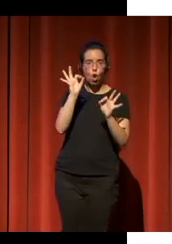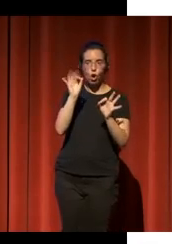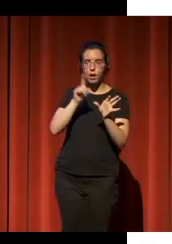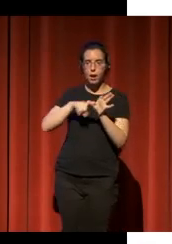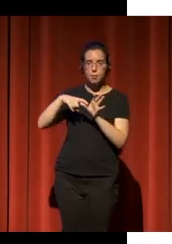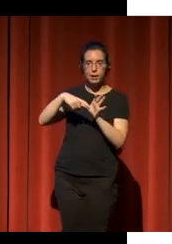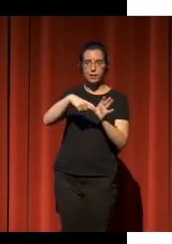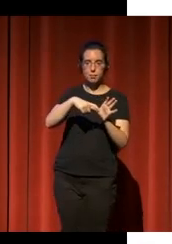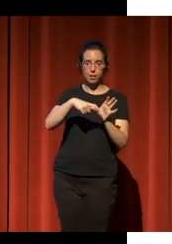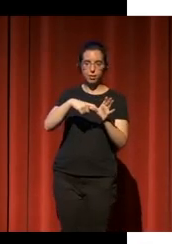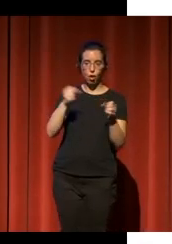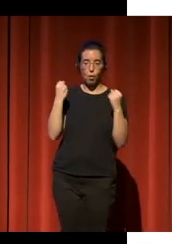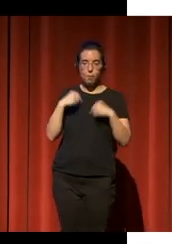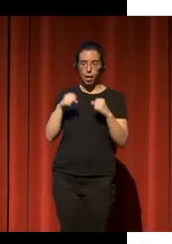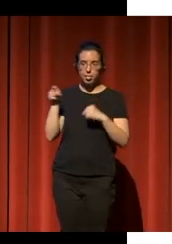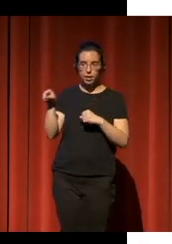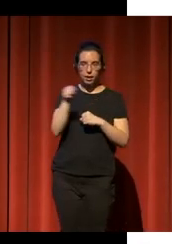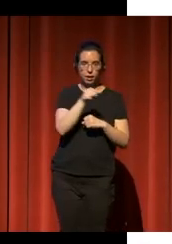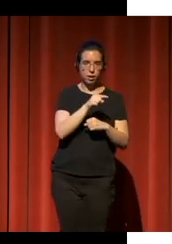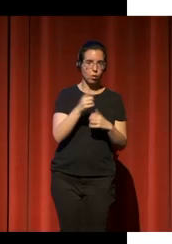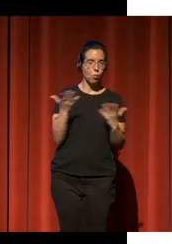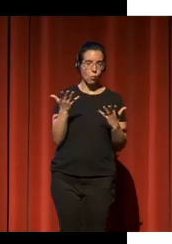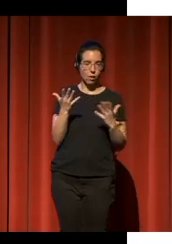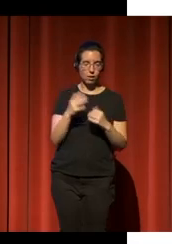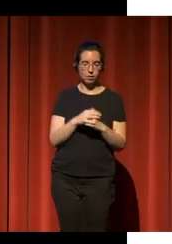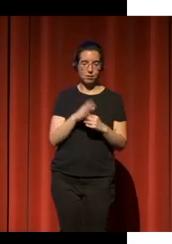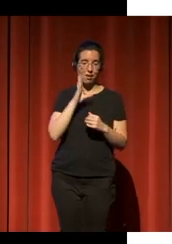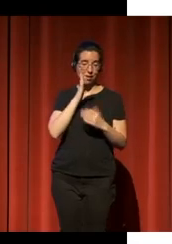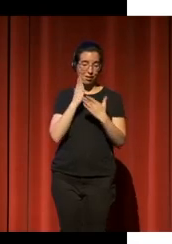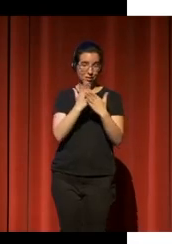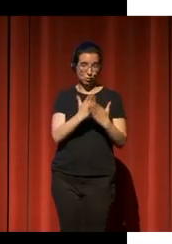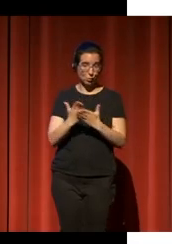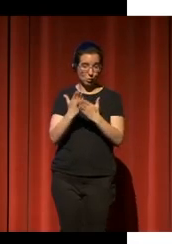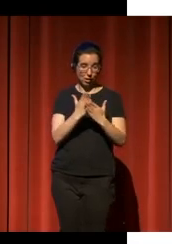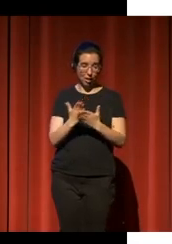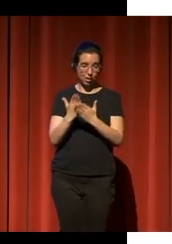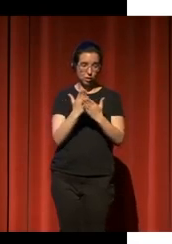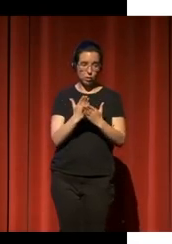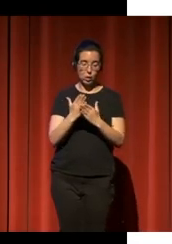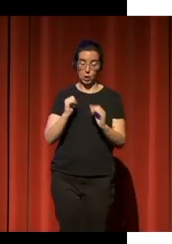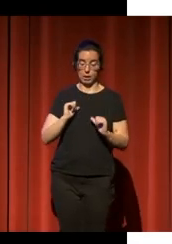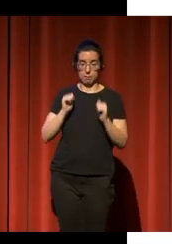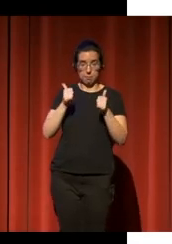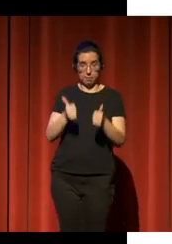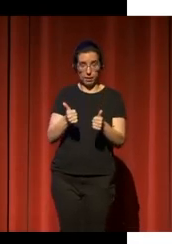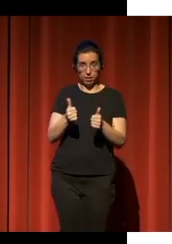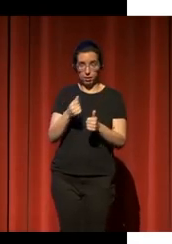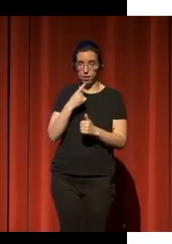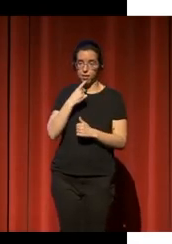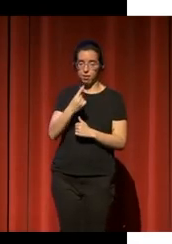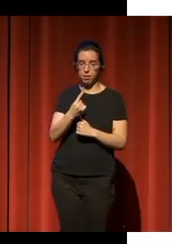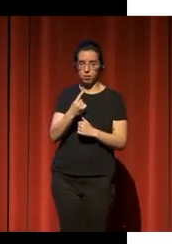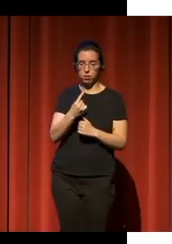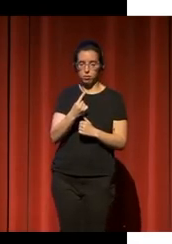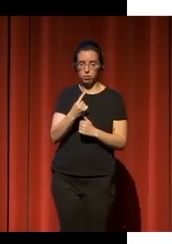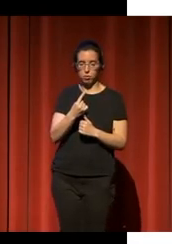operan en las prácticas que hemos que hemos estudiado lo que os decíamos lo que os decía al principio es que